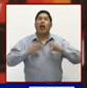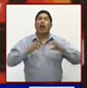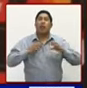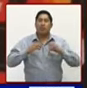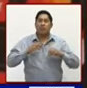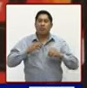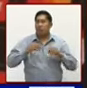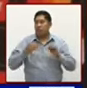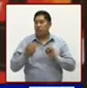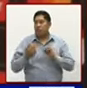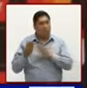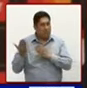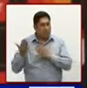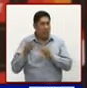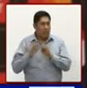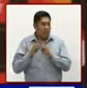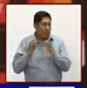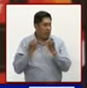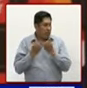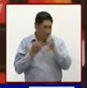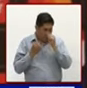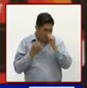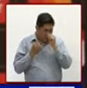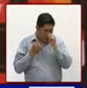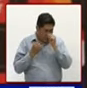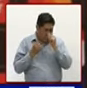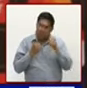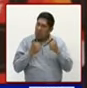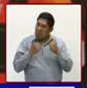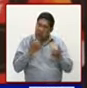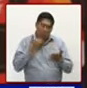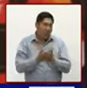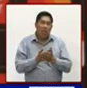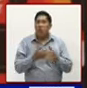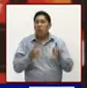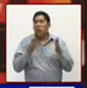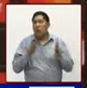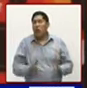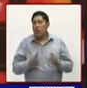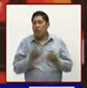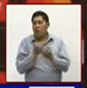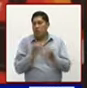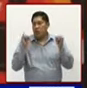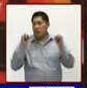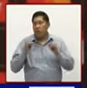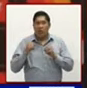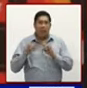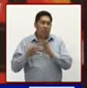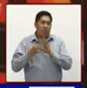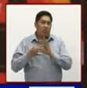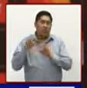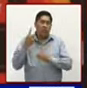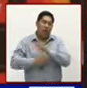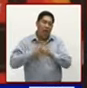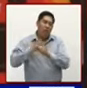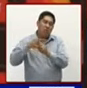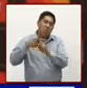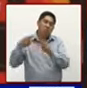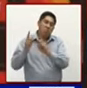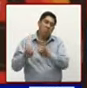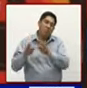del rival, que sabemos que es un equipo que con muy buenos jugadores a nivel individual, que a nivel colectivo llevan un año y medio trabajando con